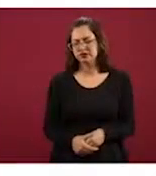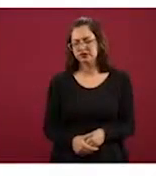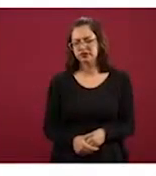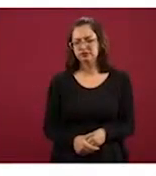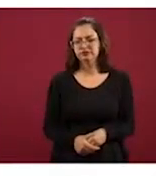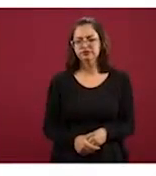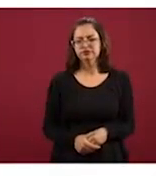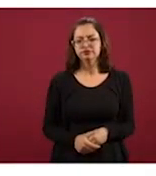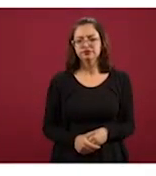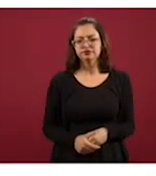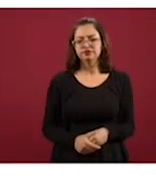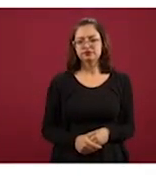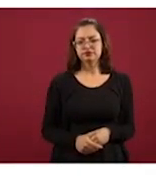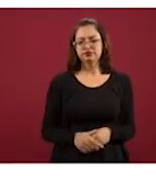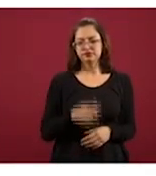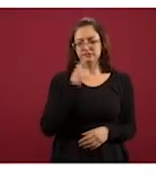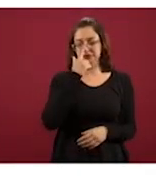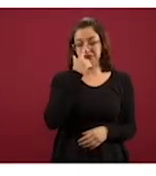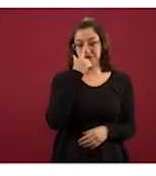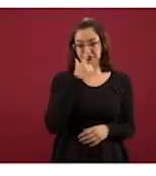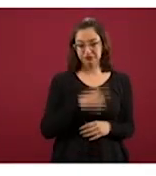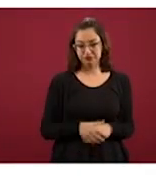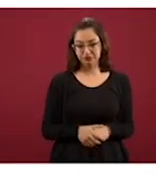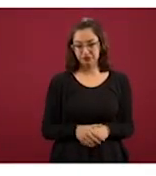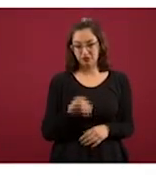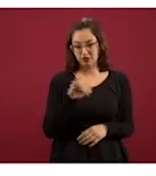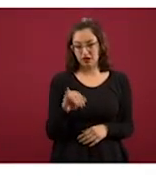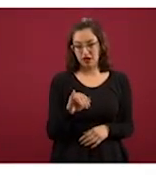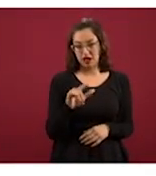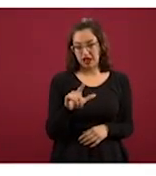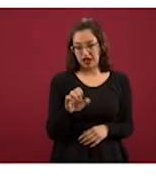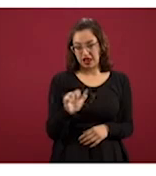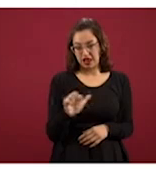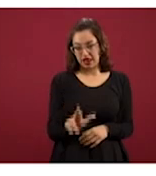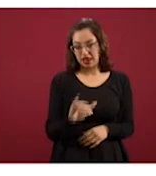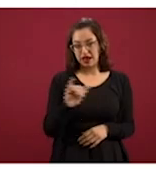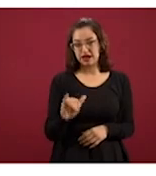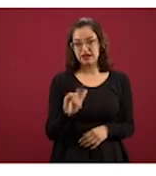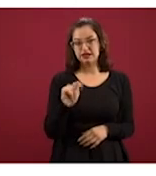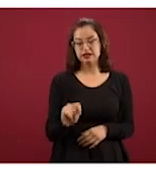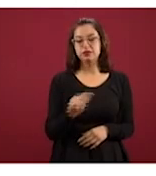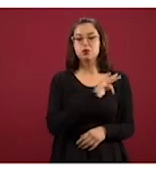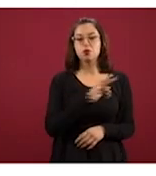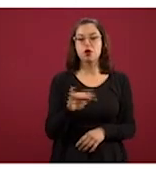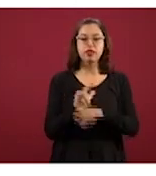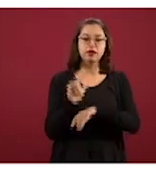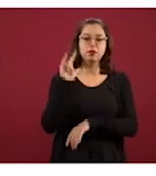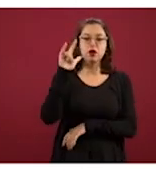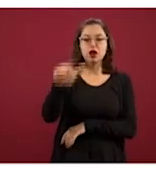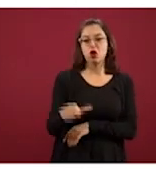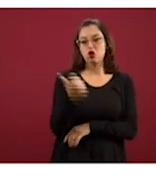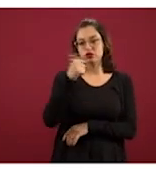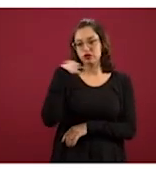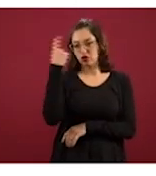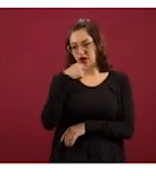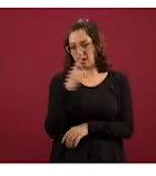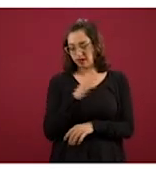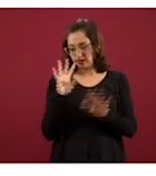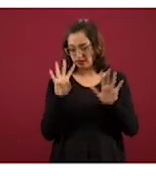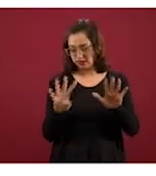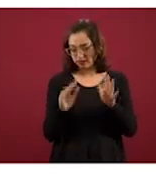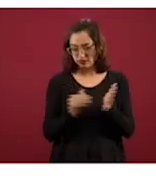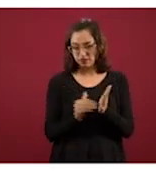un Learjet. Este Learjet permite viajes de aproximadamente 10-11 horas. Cuesta 19 millones. También tenemos